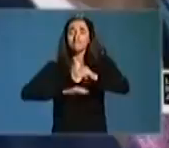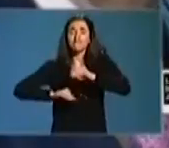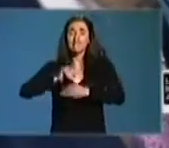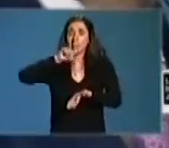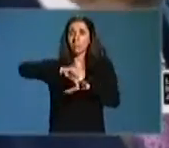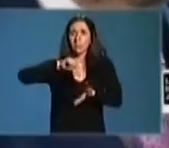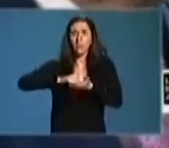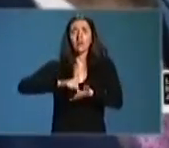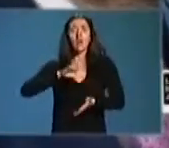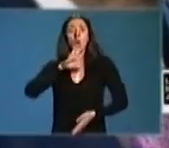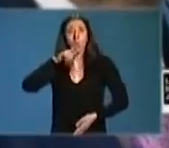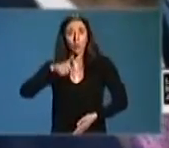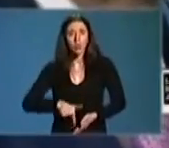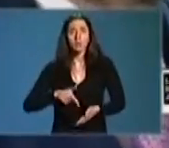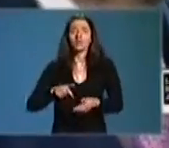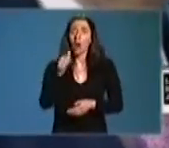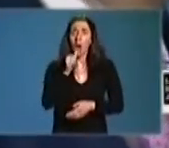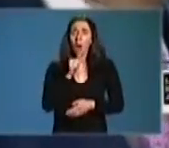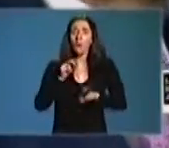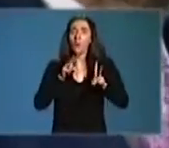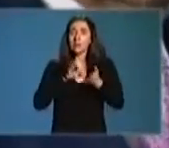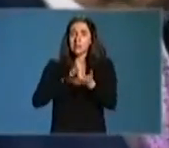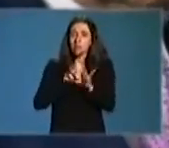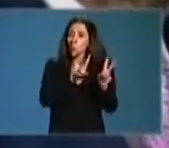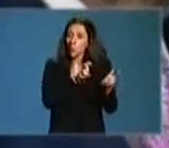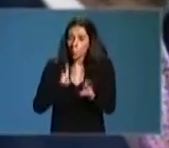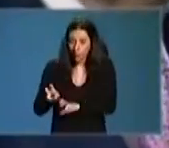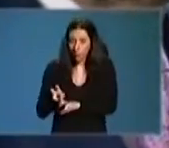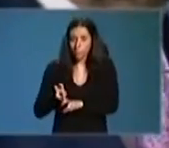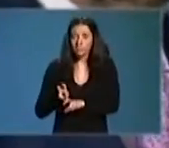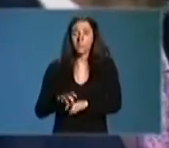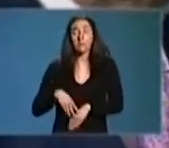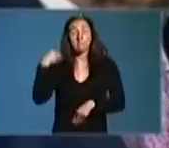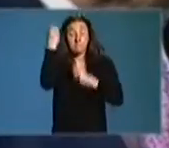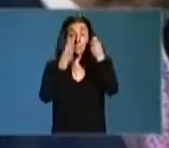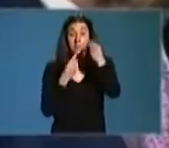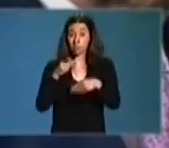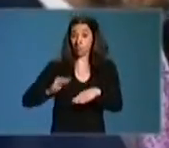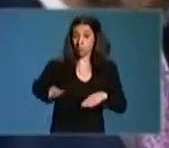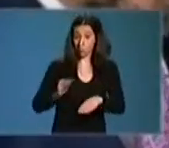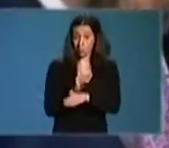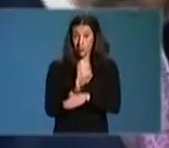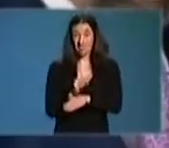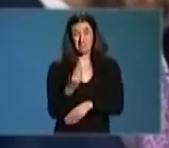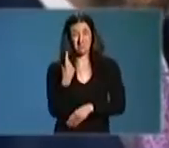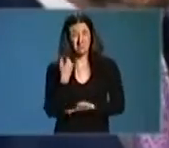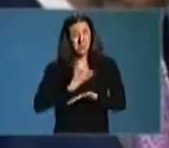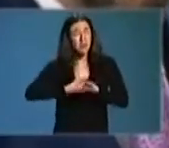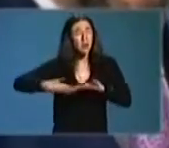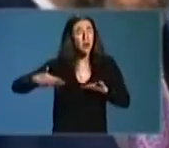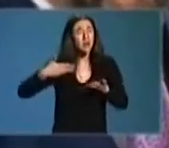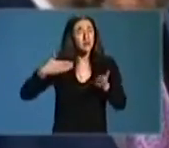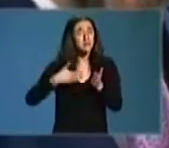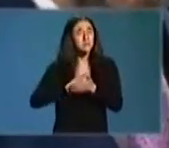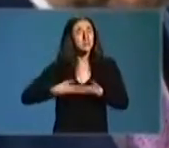ciudad por eso la nueva traída de aguas pensaba usted de que se invertirán muchos miles de millones de las antiguas